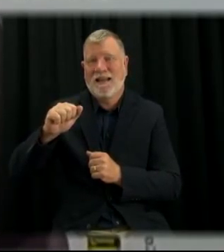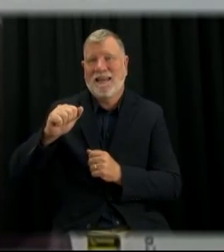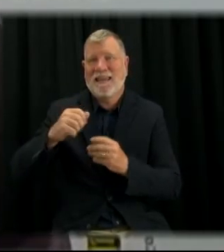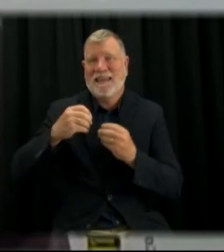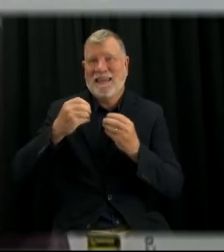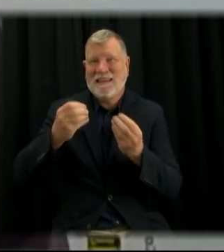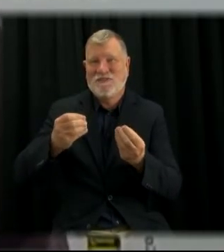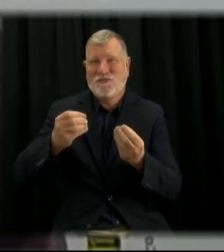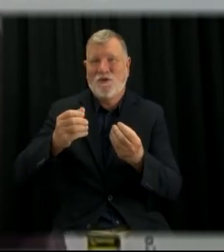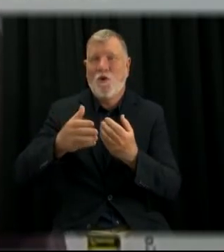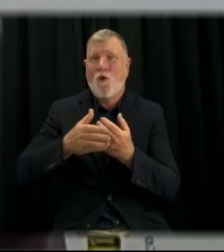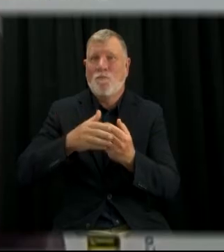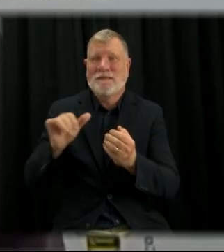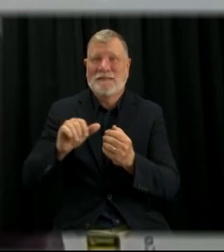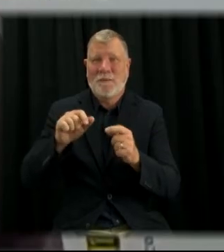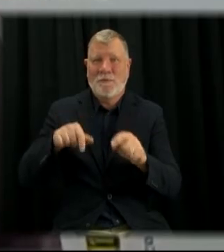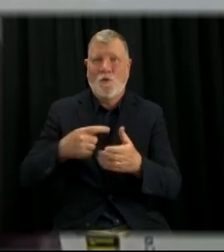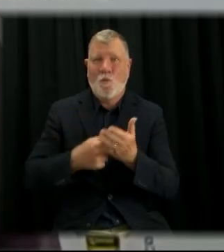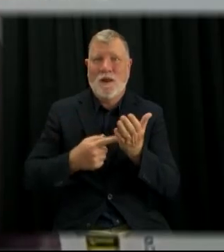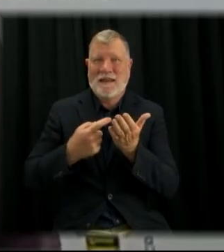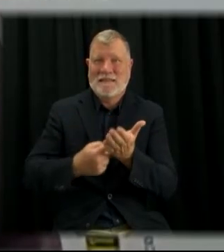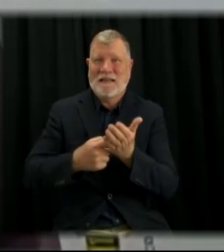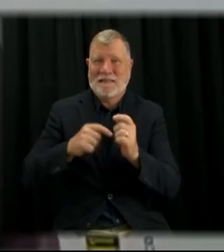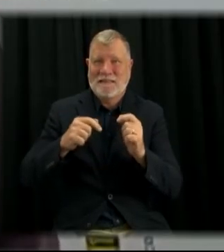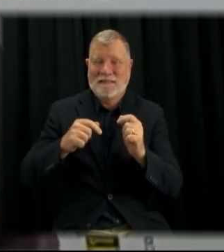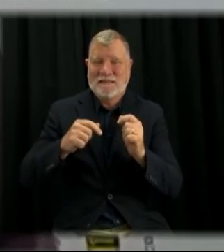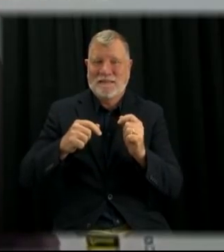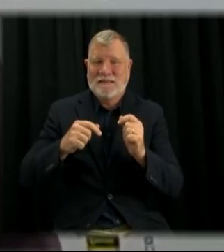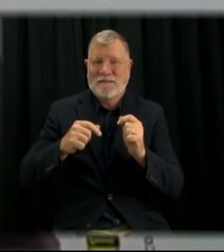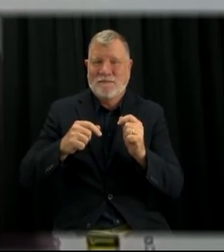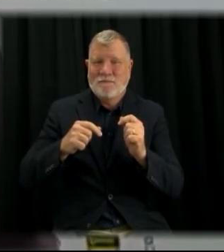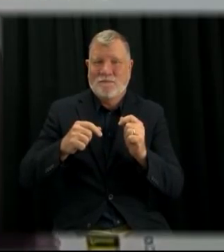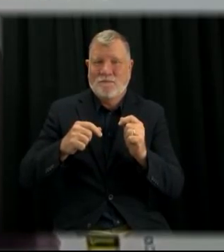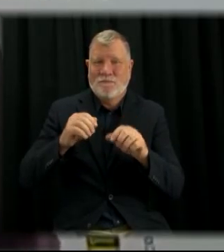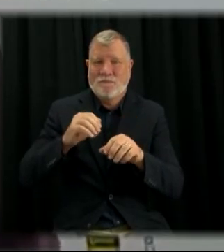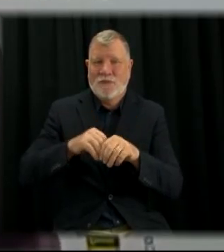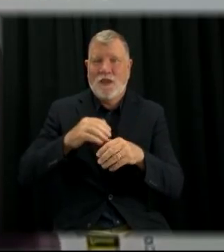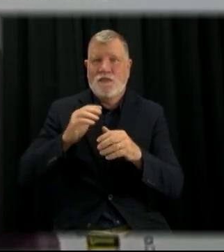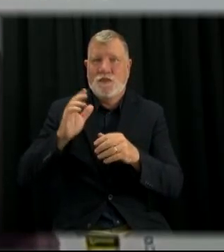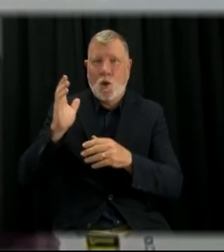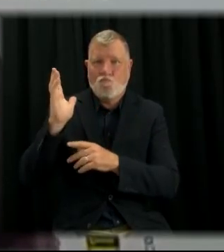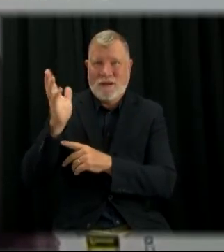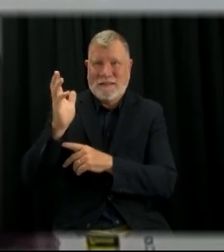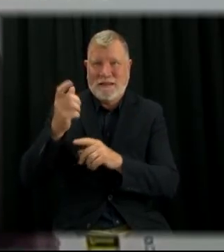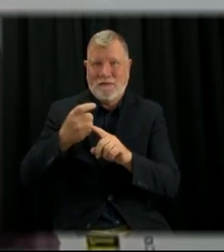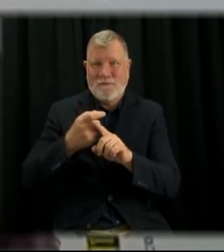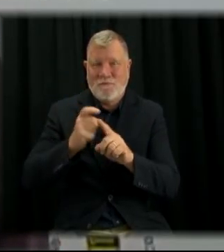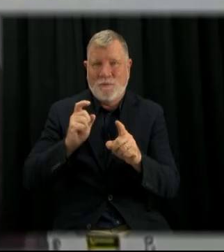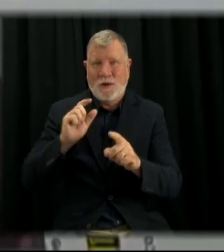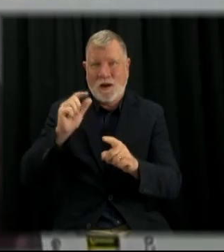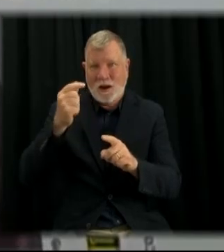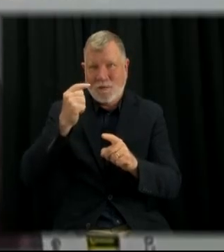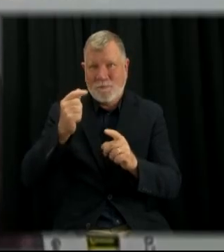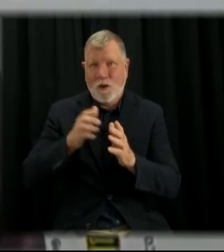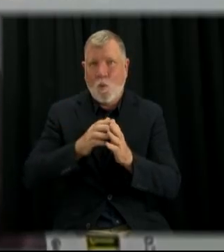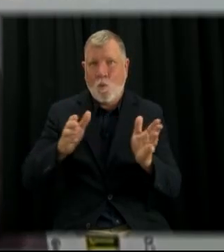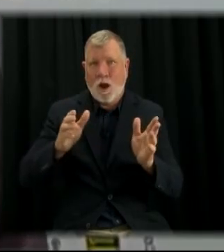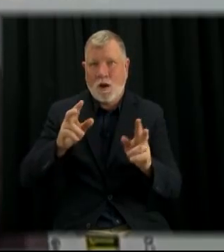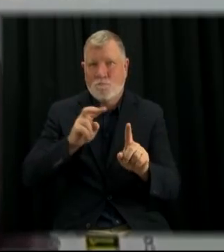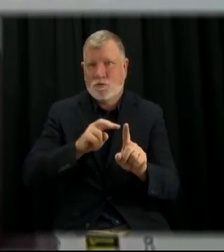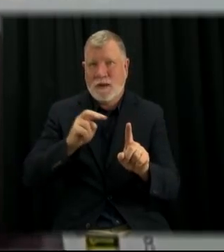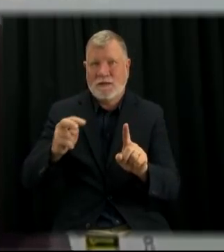PREPA, el problema de PREPA son bien semejantes a los que ya hemos discutido en la presentación